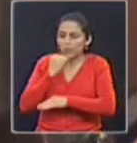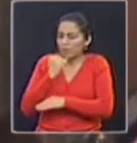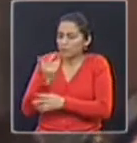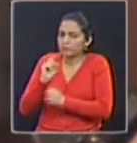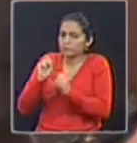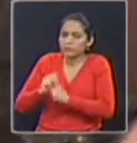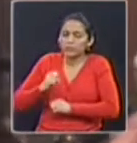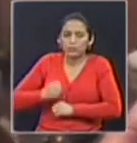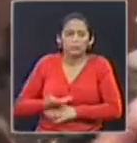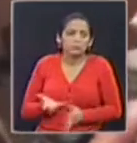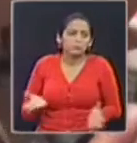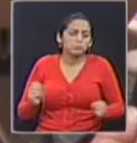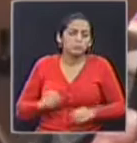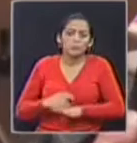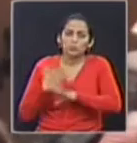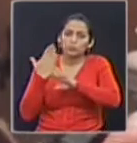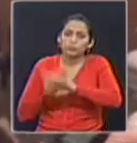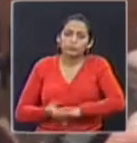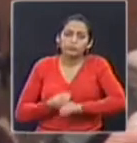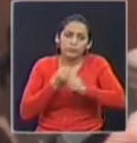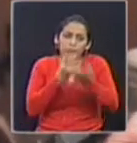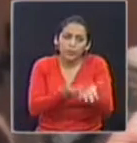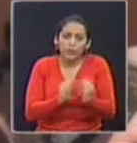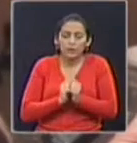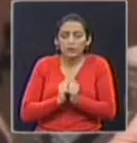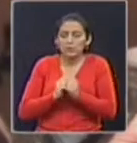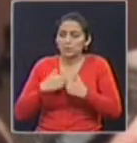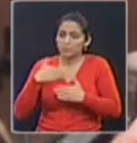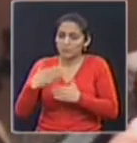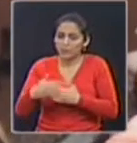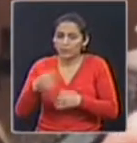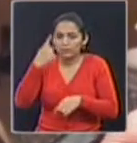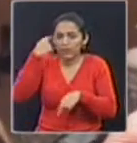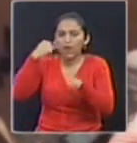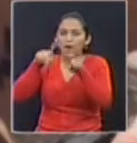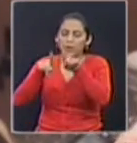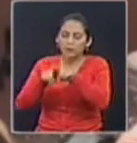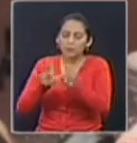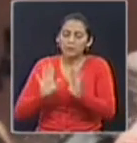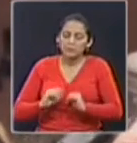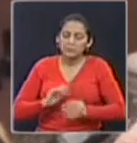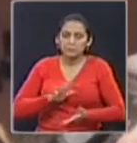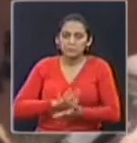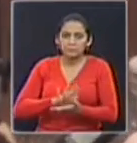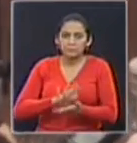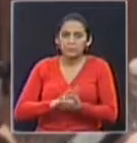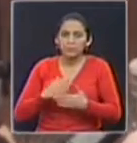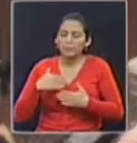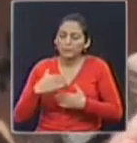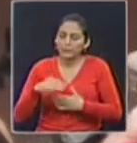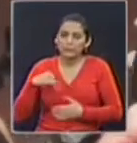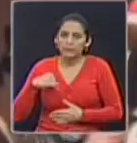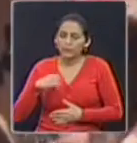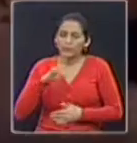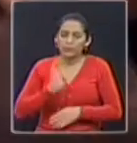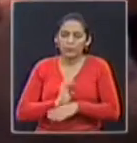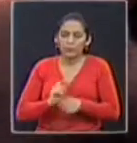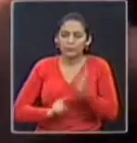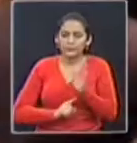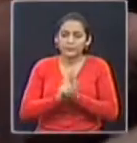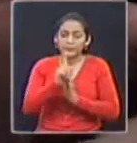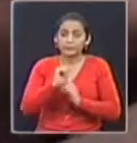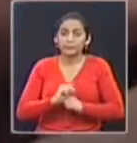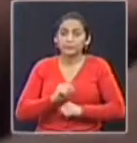sistematizar y posteriormente tratar de llegar a acuerdos y a políticas públicas en aras de sacar al Ecuador adelante.